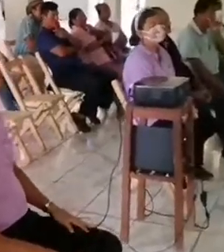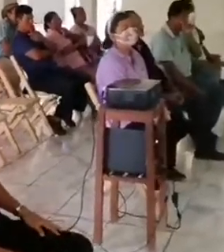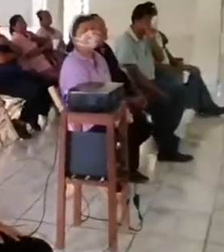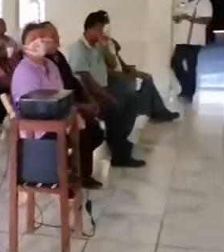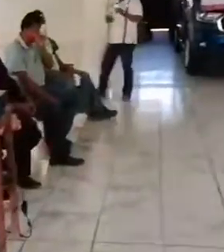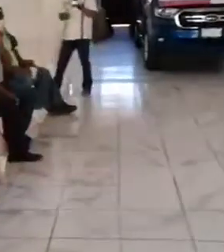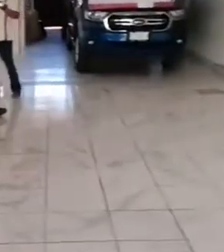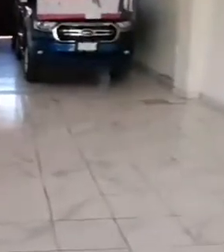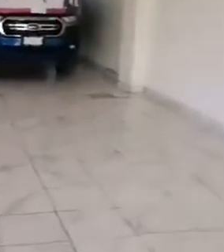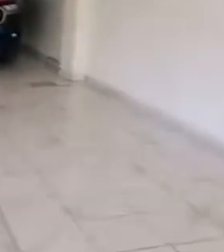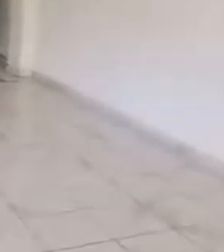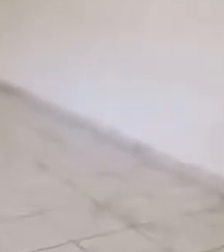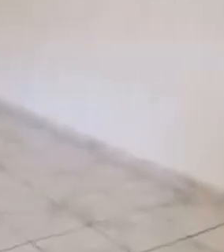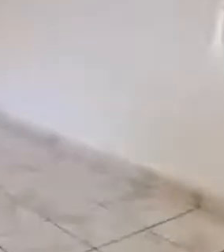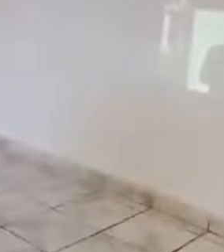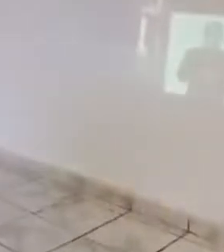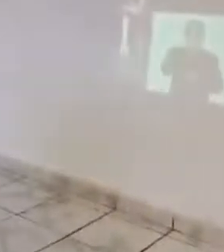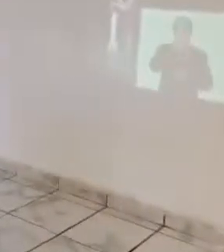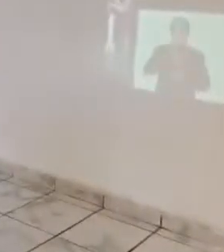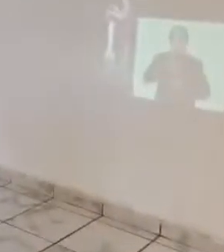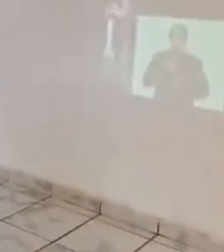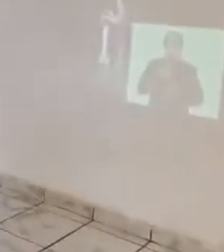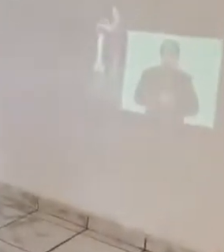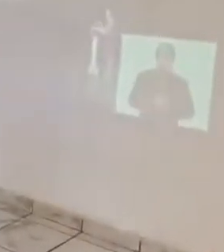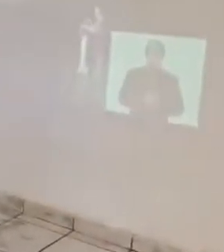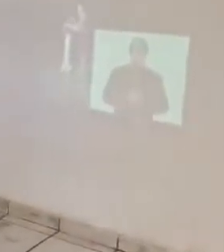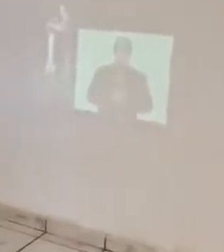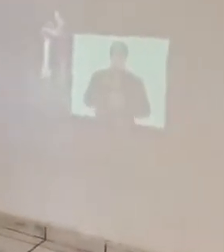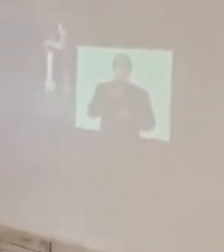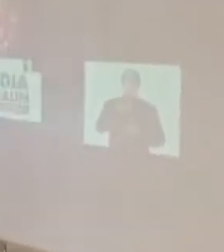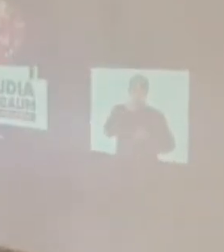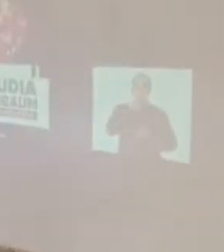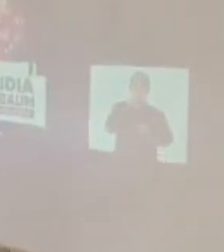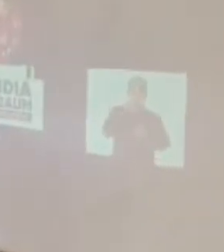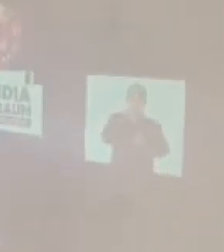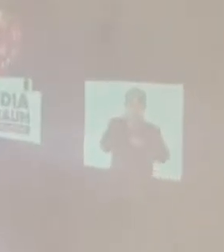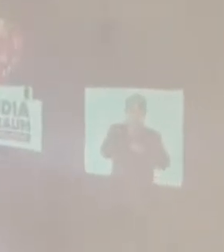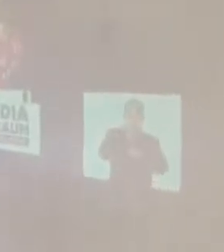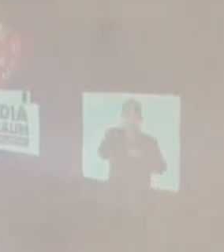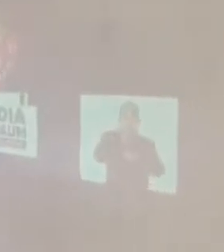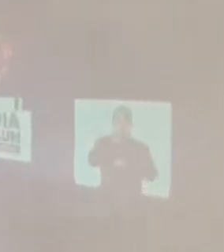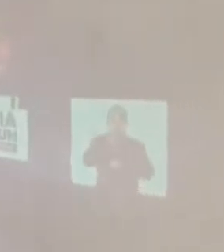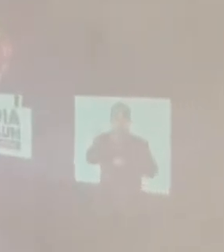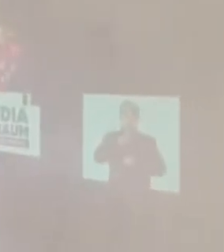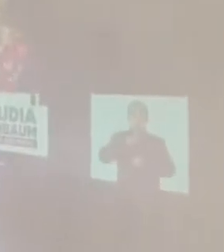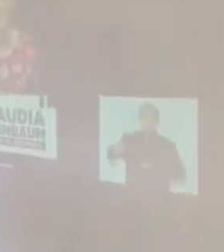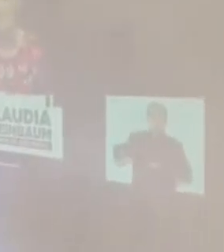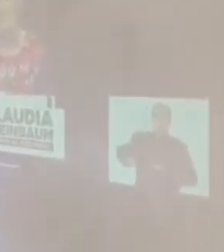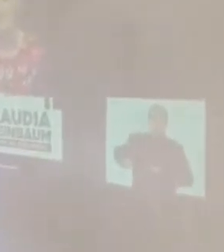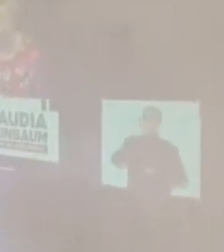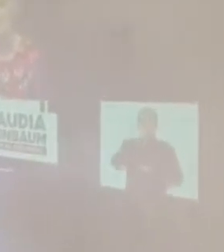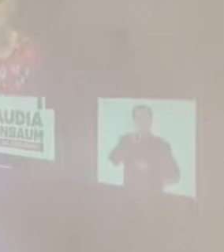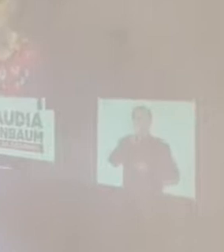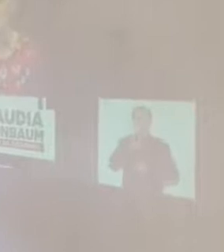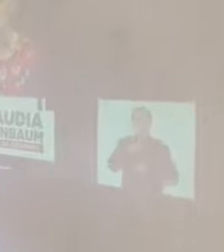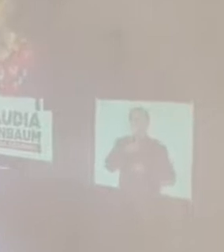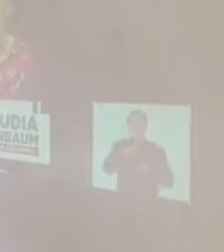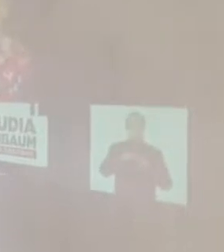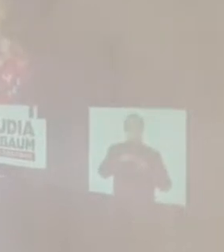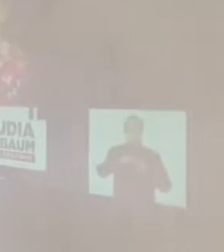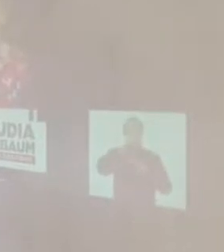Si me falta alguien, me avisan, están los secretarios y secretarias del Gobierno de México y Jesús